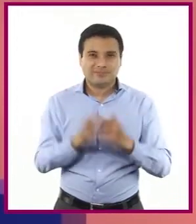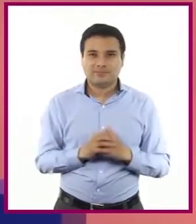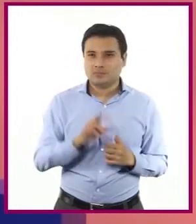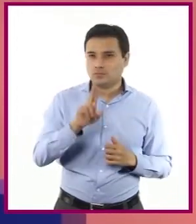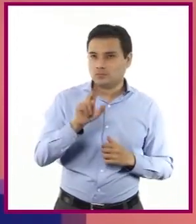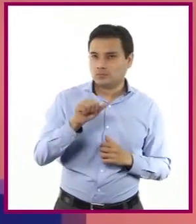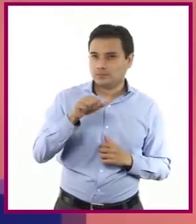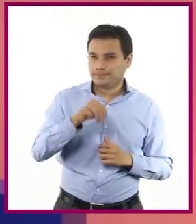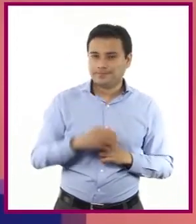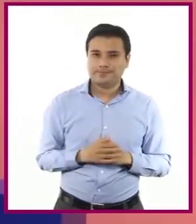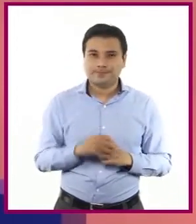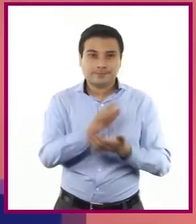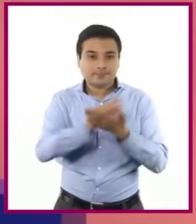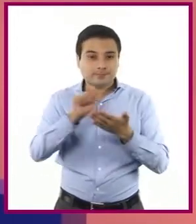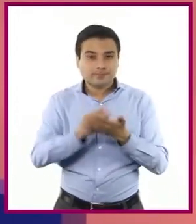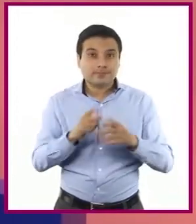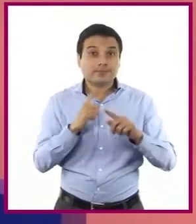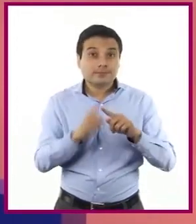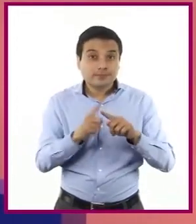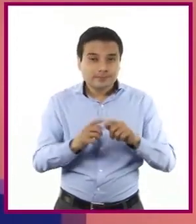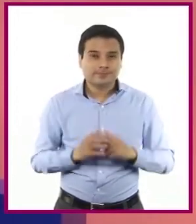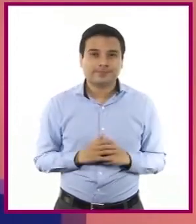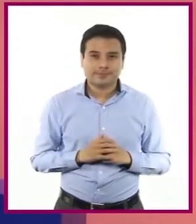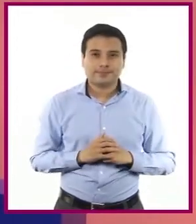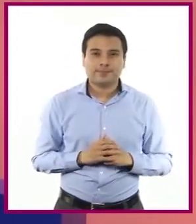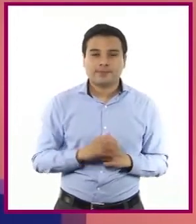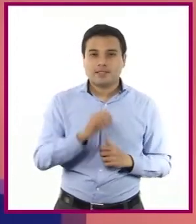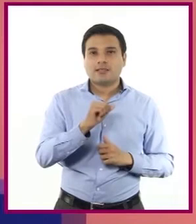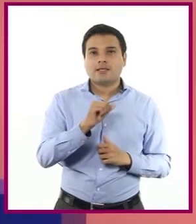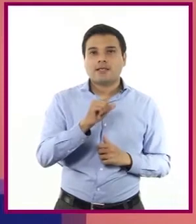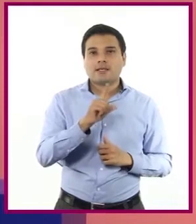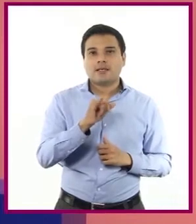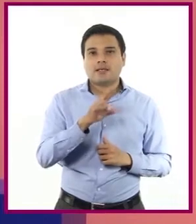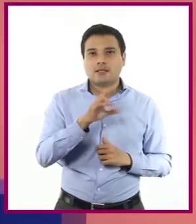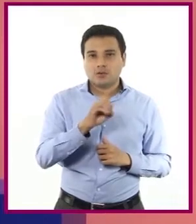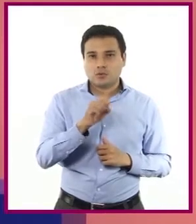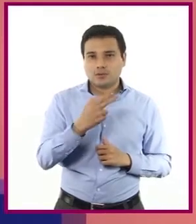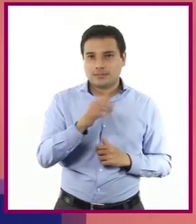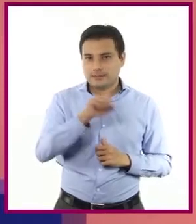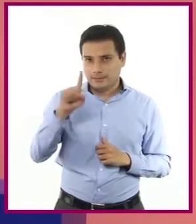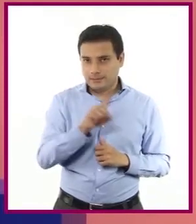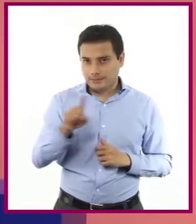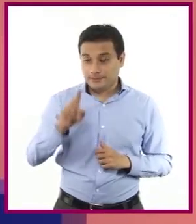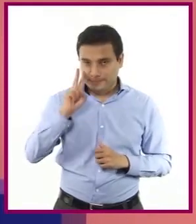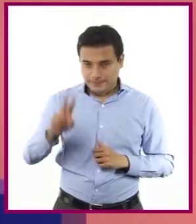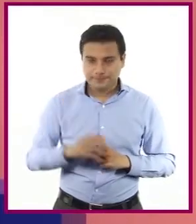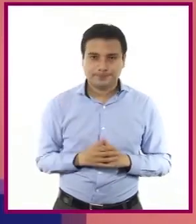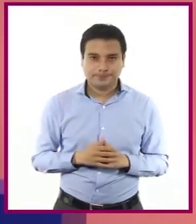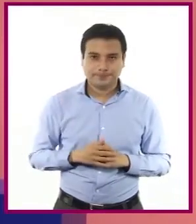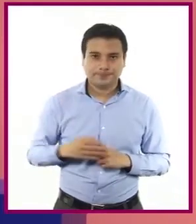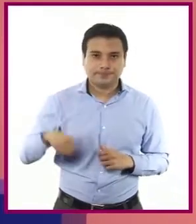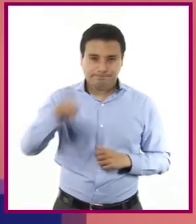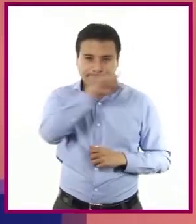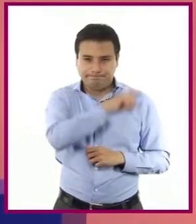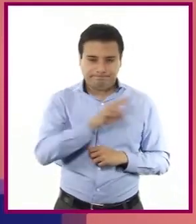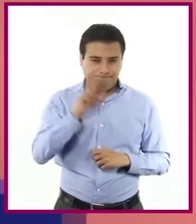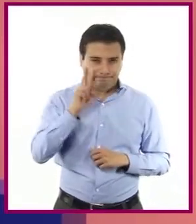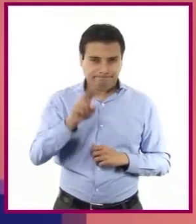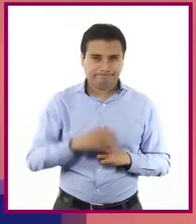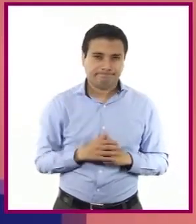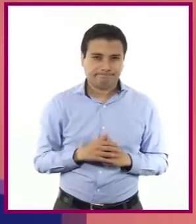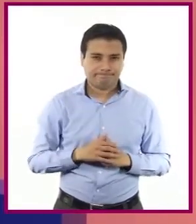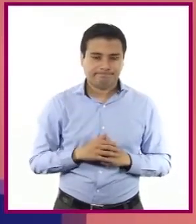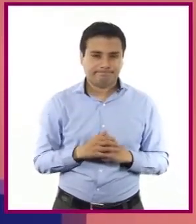UAM, escrito por Hugo Alejandro Sánchez Zúñiga. Los invitamos a identificar